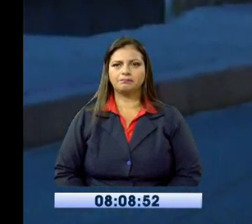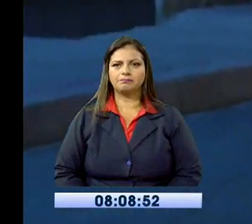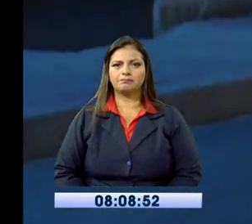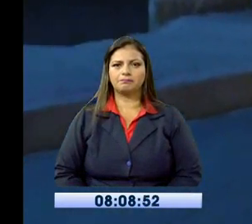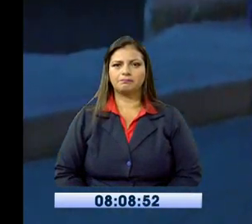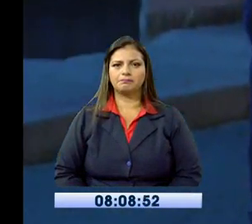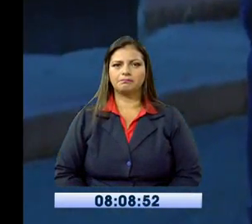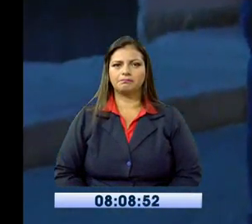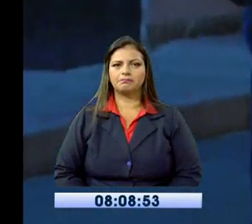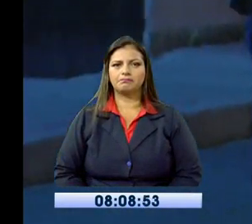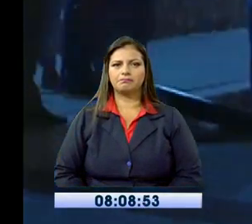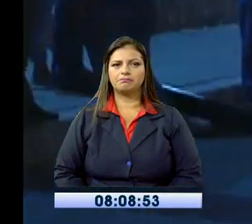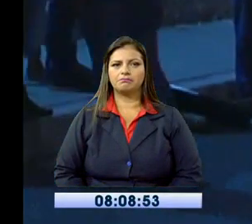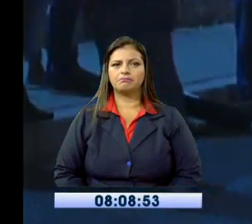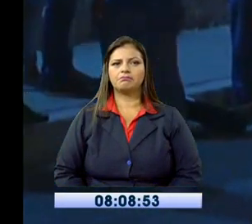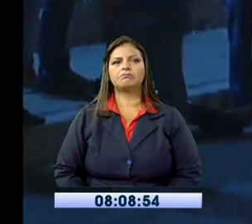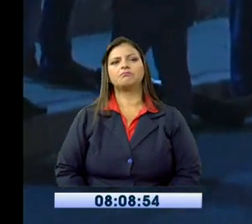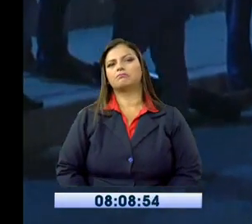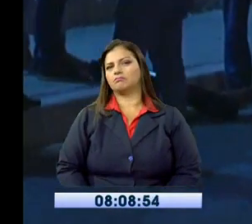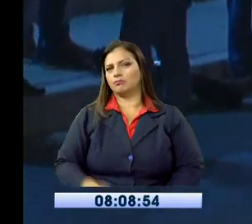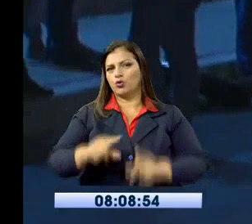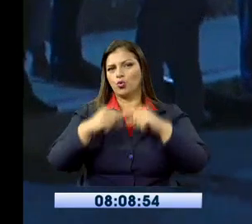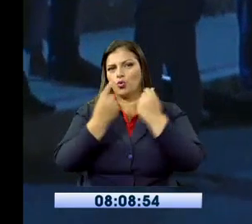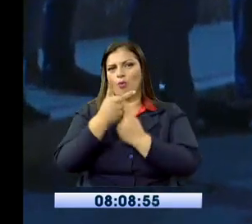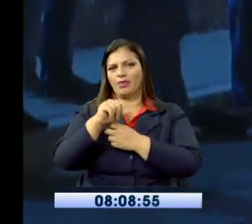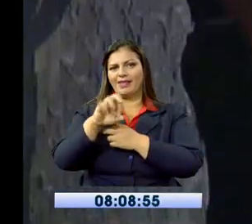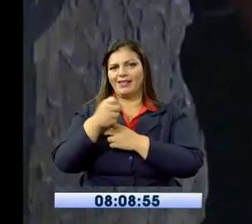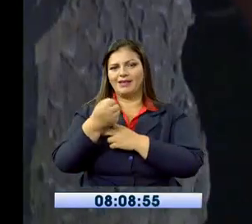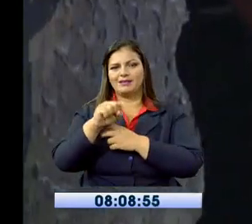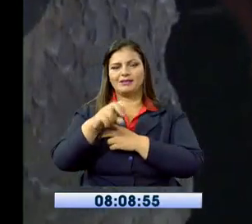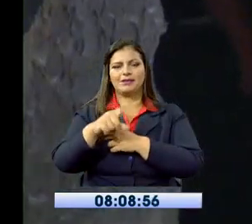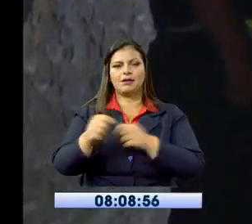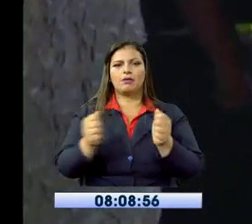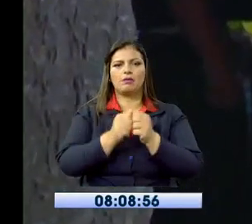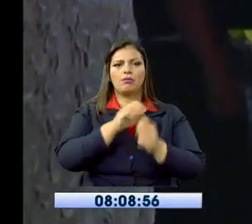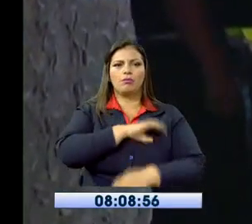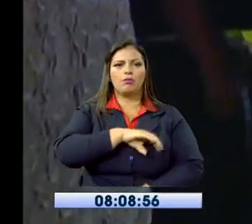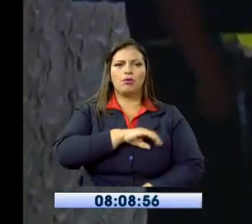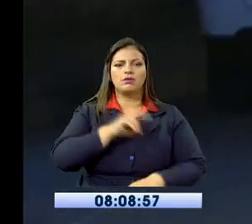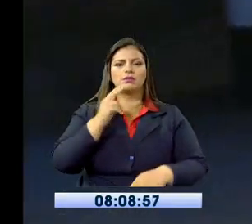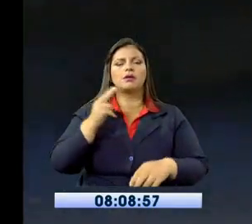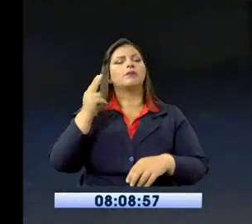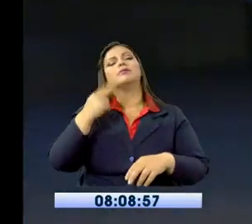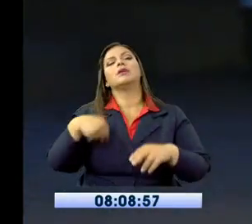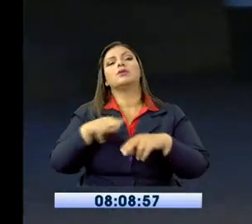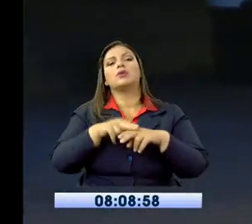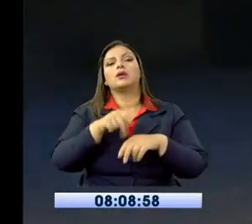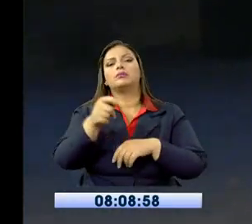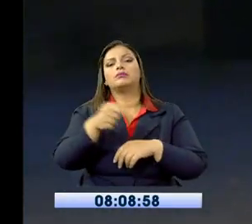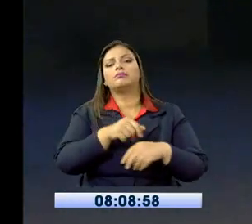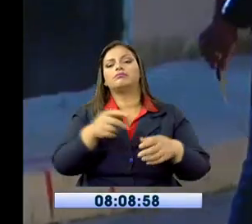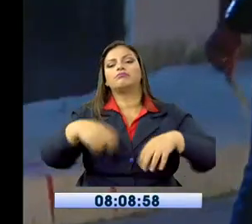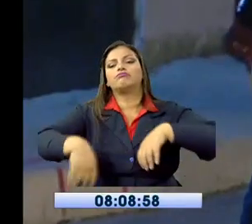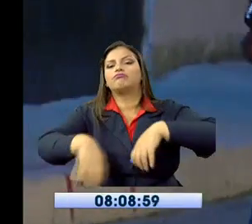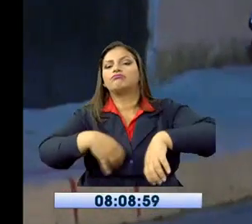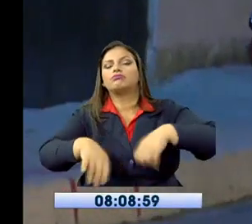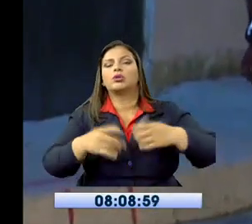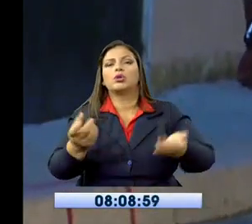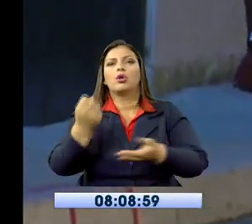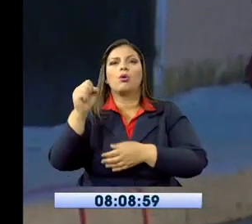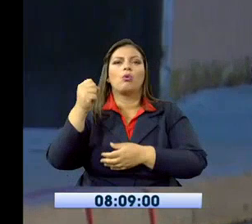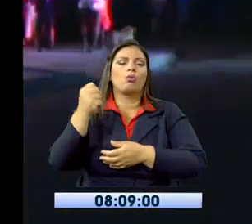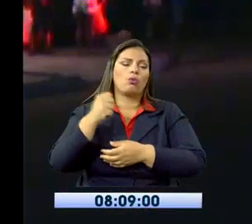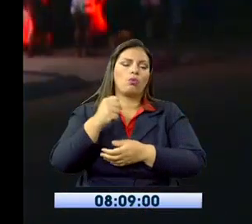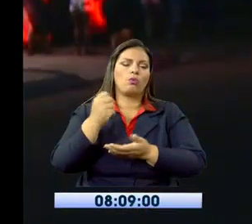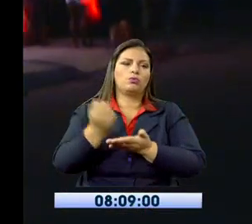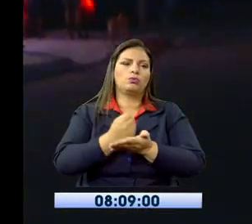Casi empezaba el fin de semana y de pronto agentes de la DINASEV y Policía Nacional cerraban el paso en una de las vías del Guasmo al sur de